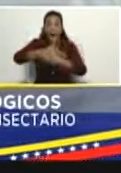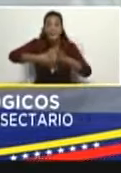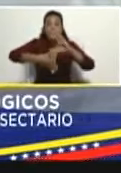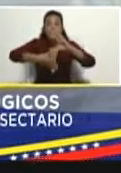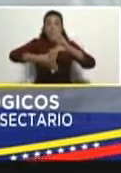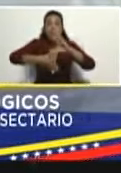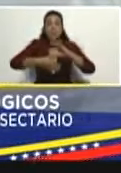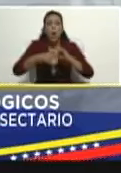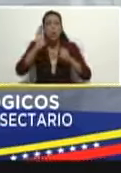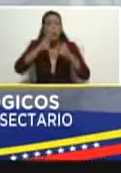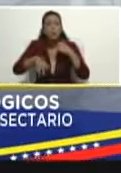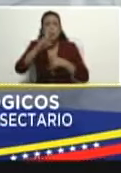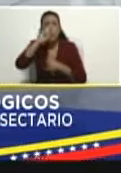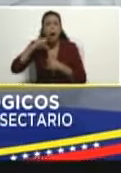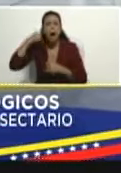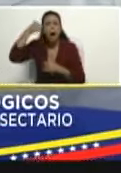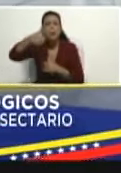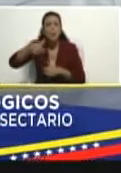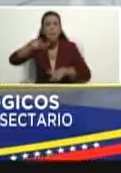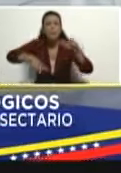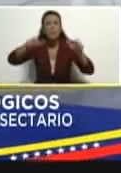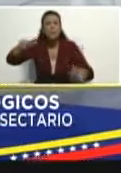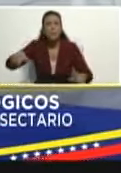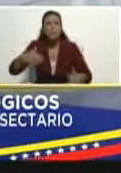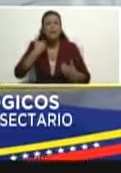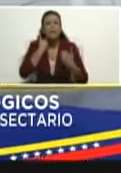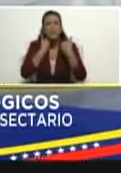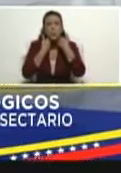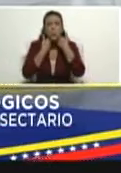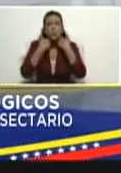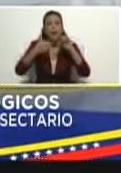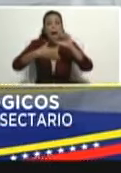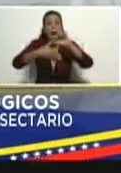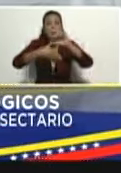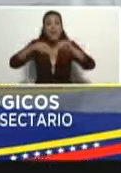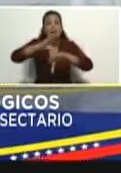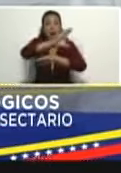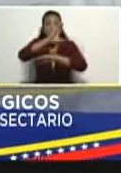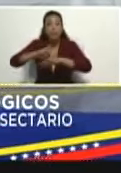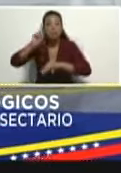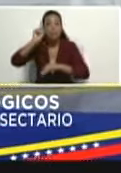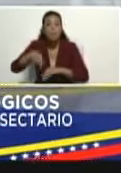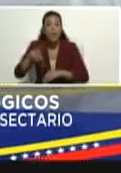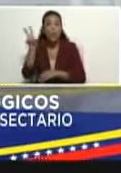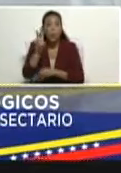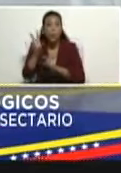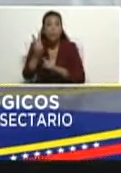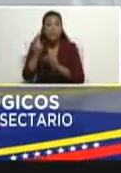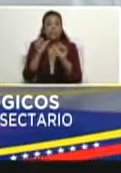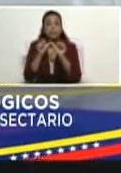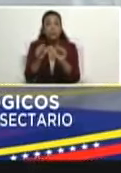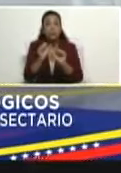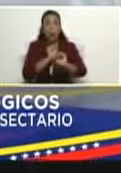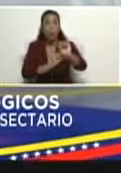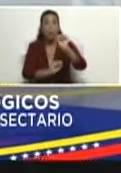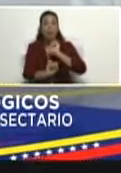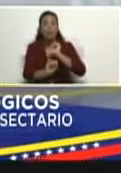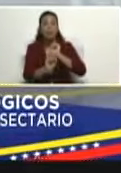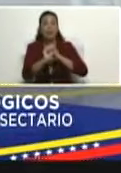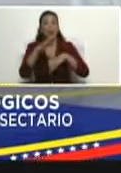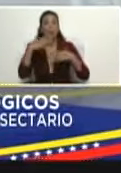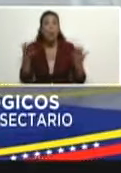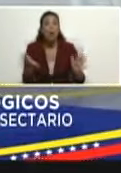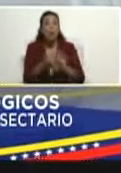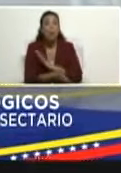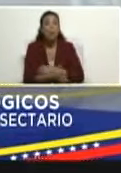afectado en los últimos años a la población de América Latina y del Caribe, y cómo Venezuela se mantiene en la lucha constante